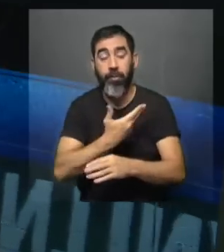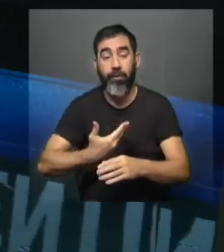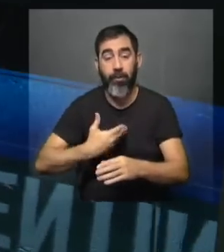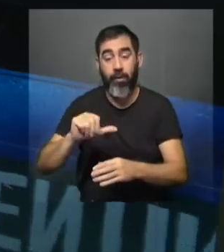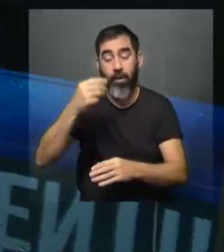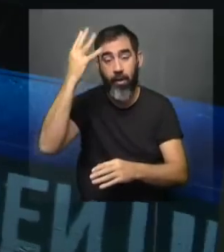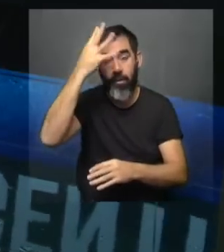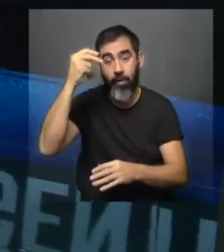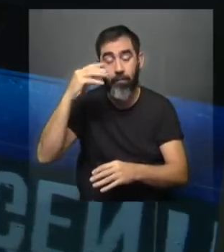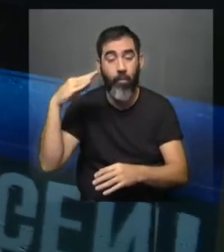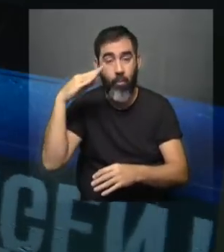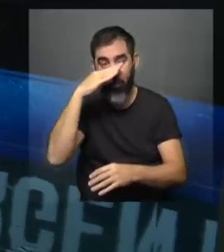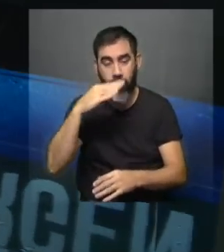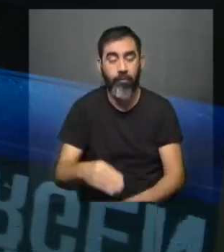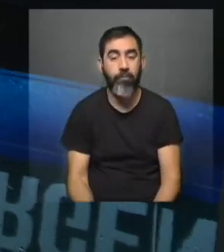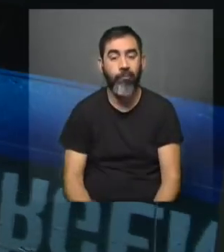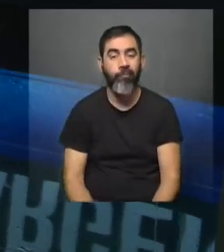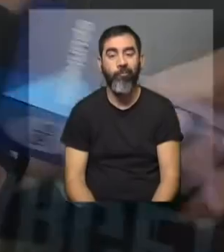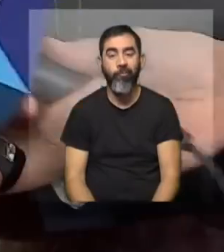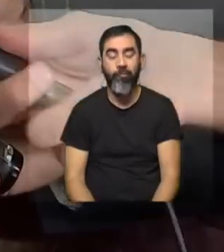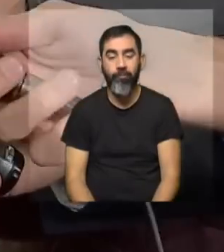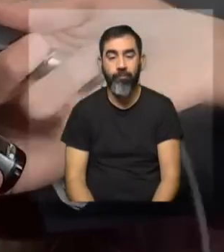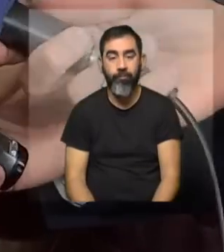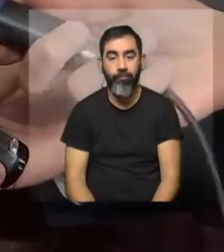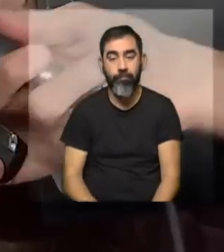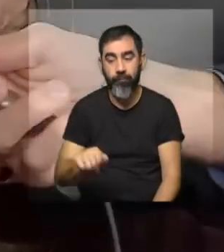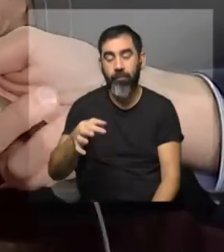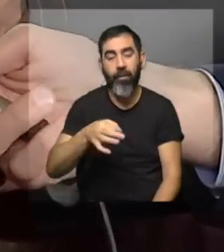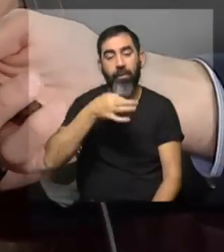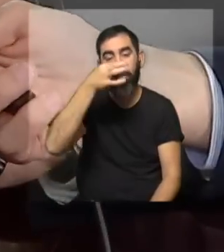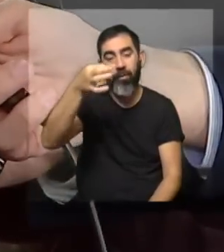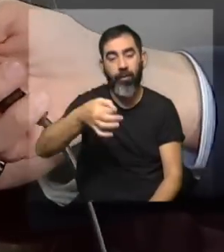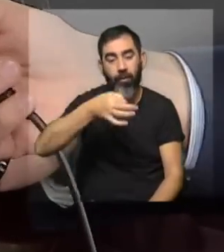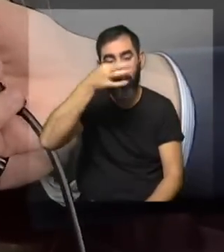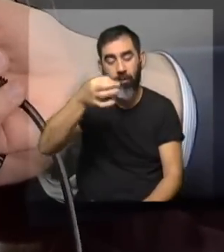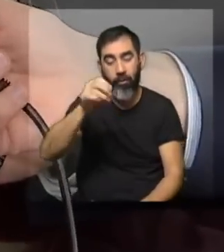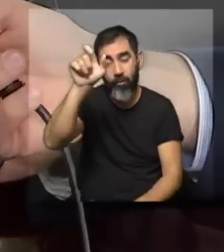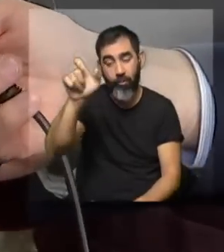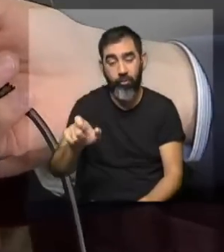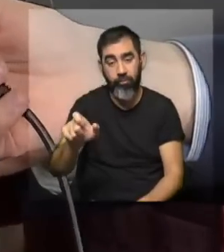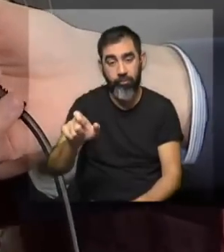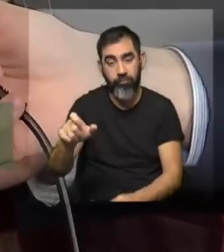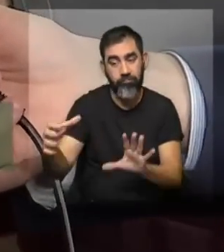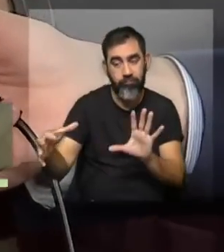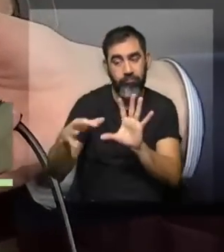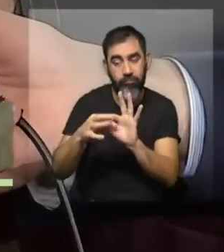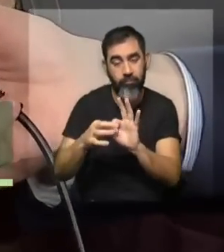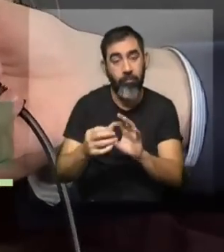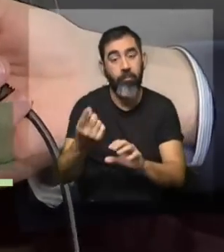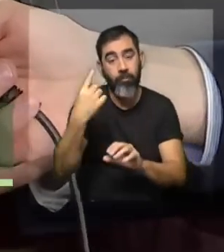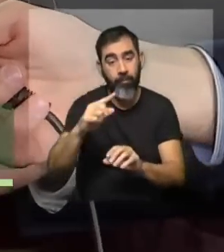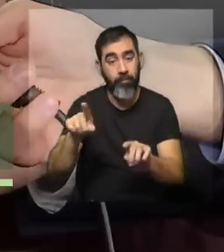Donald Trump y Jair bolsonaro ese tipo de discursos tiene quizás cierta conexión pero después vimos